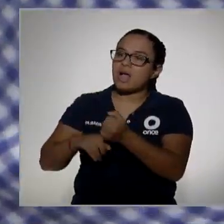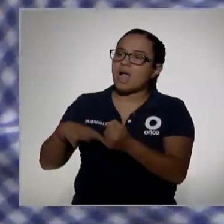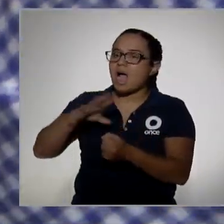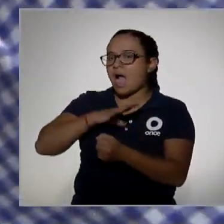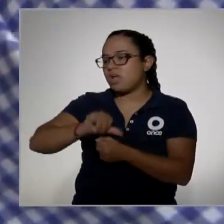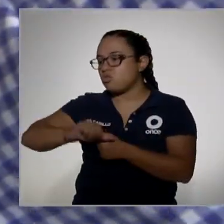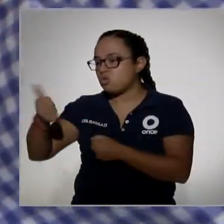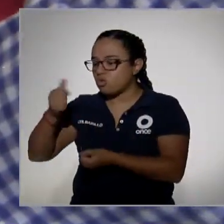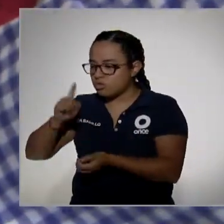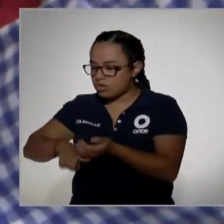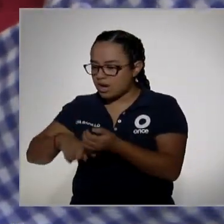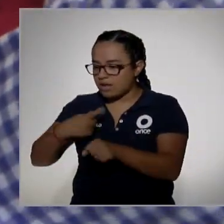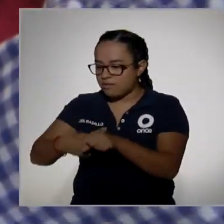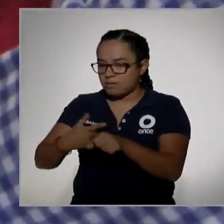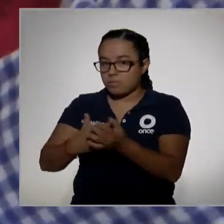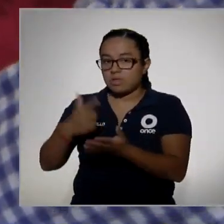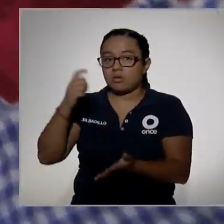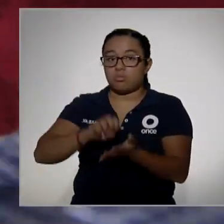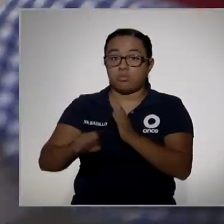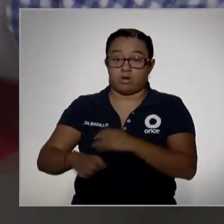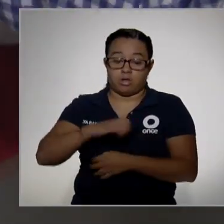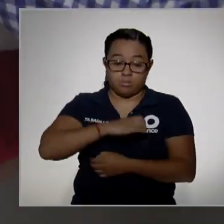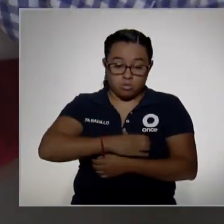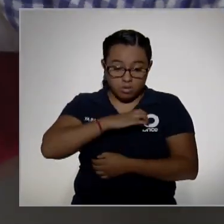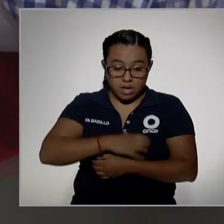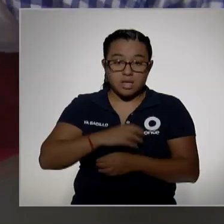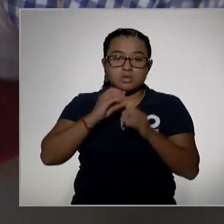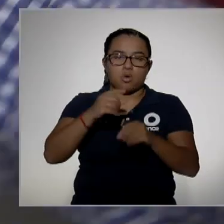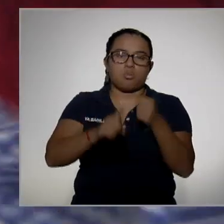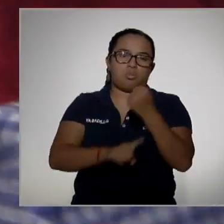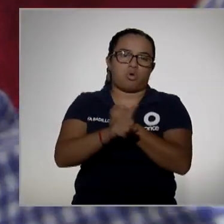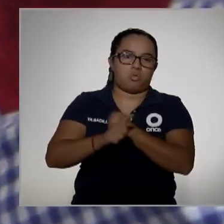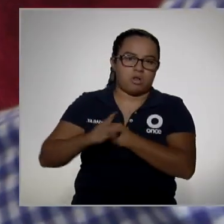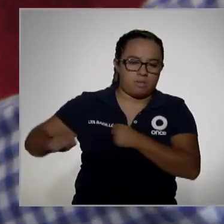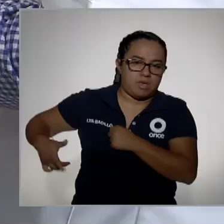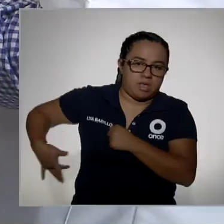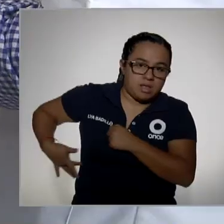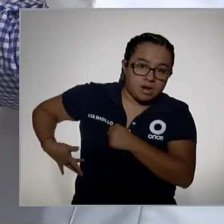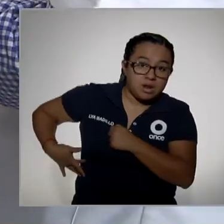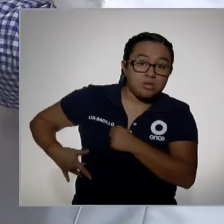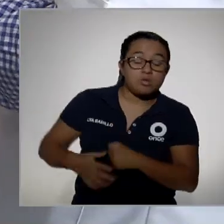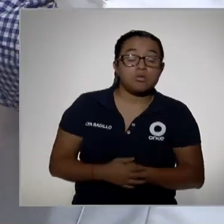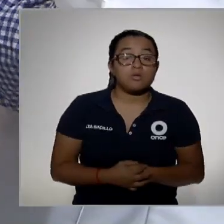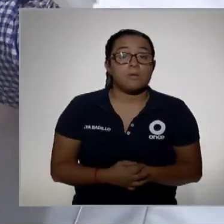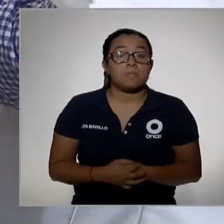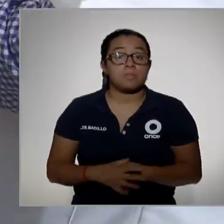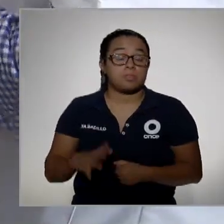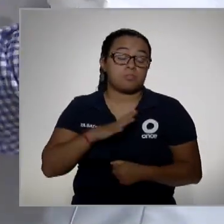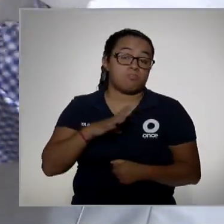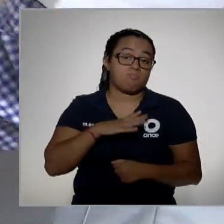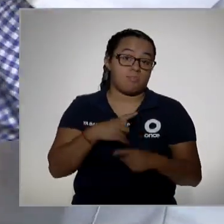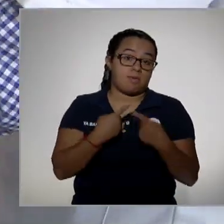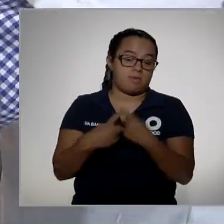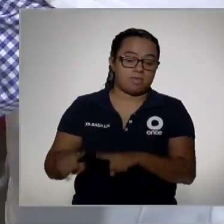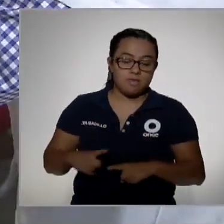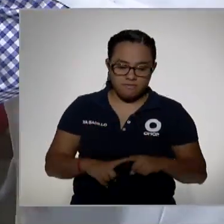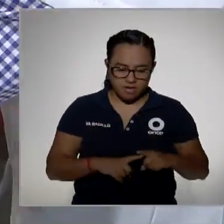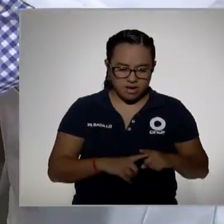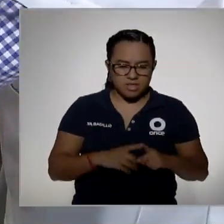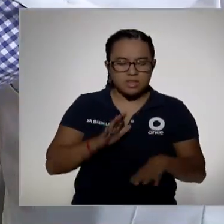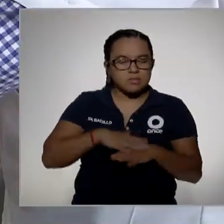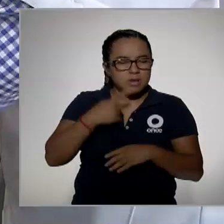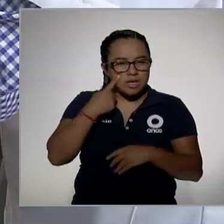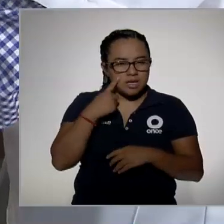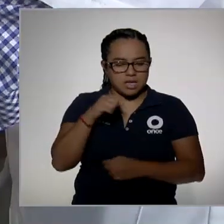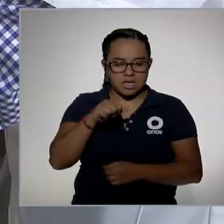más grave como el cáncer o la insuficiencia renal existen distintos tipos dentro de ellos los más comunes